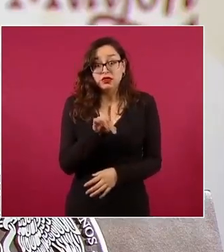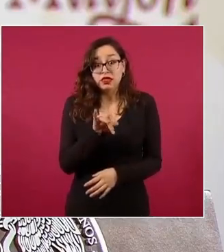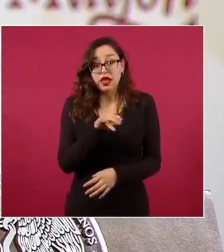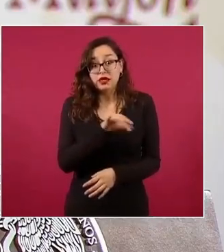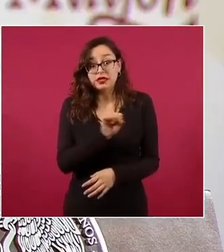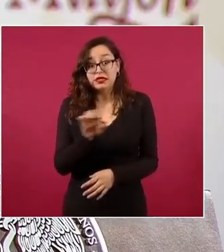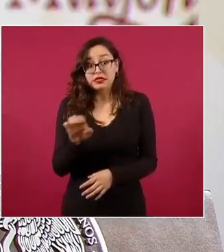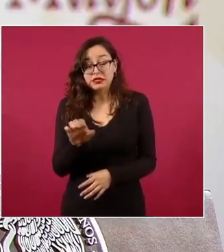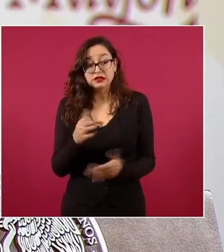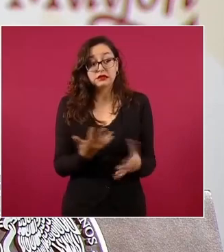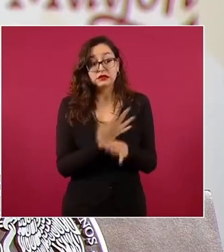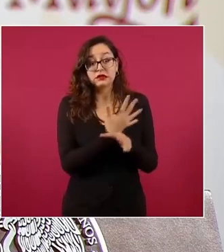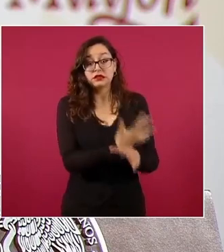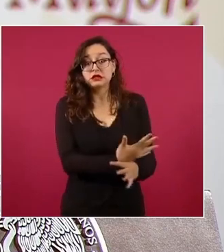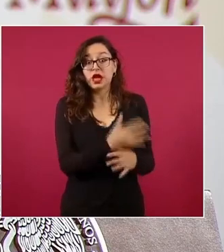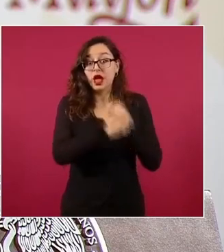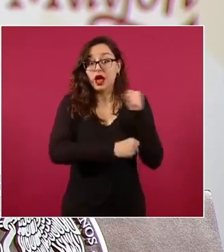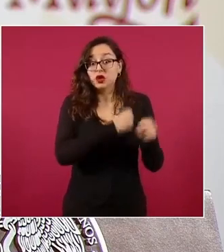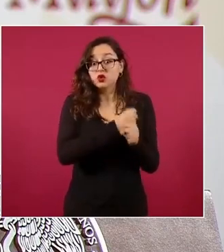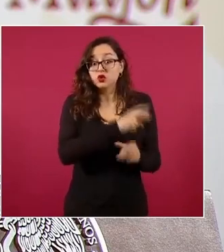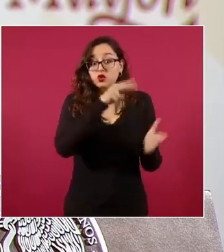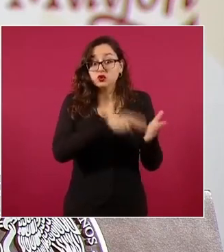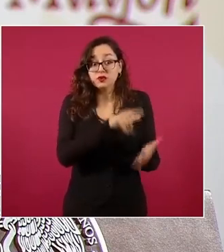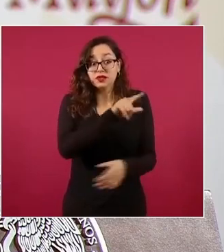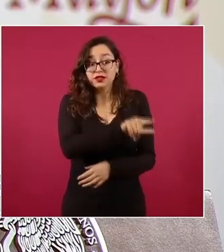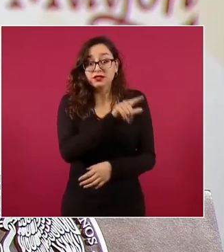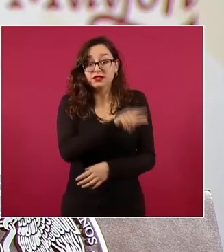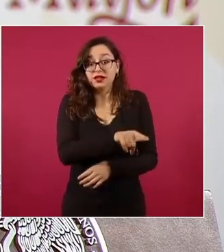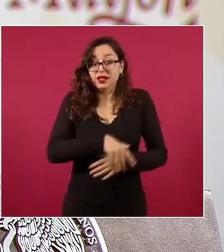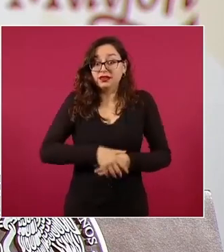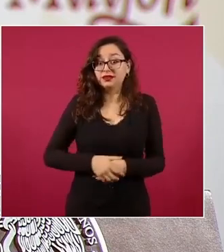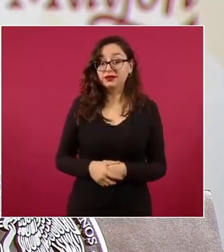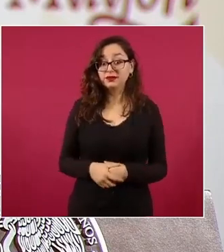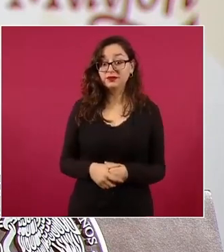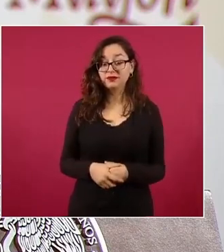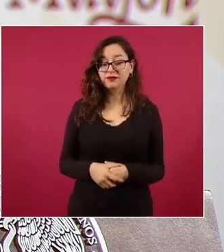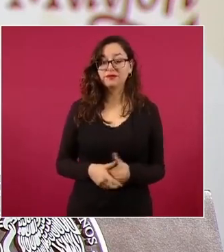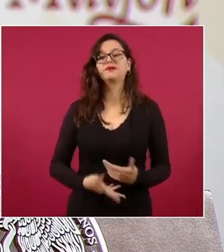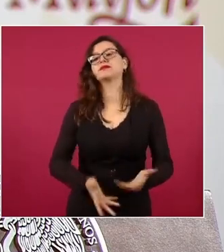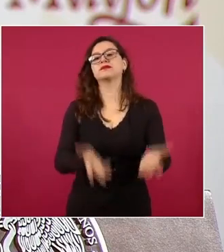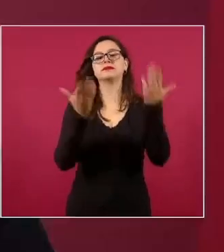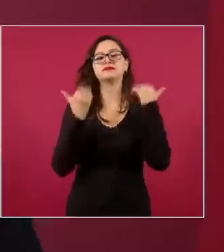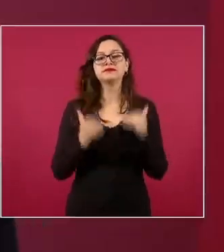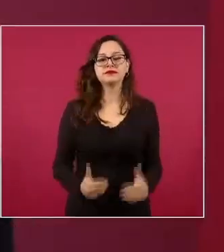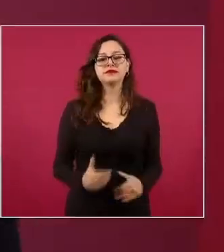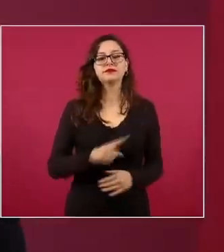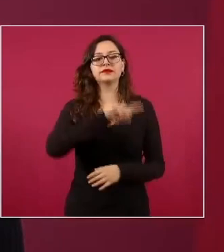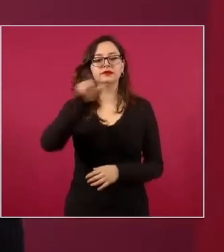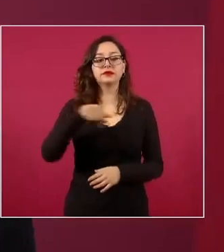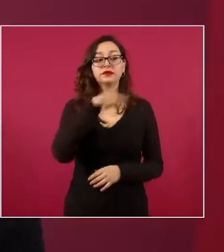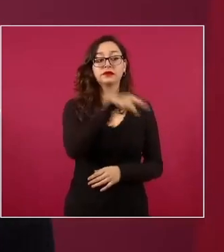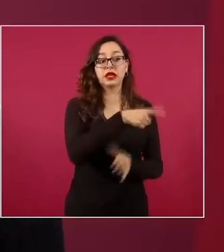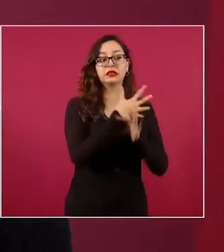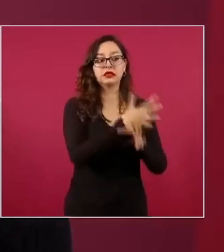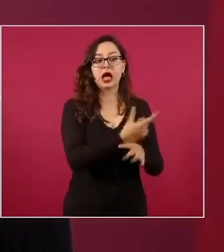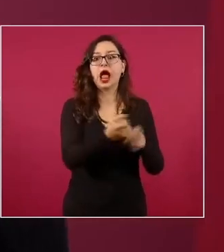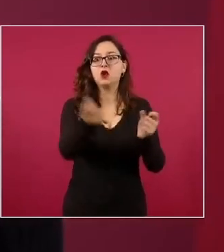2017. Por último, menciona a personajes que han participado en fraudes electorales,